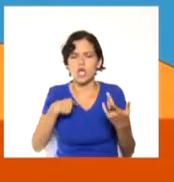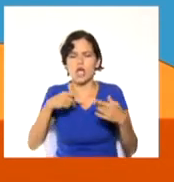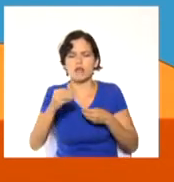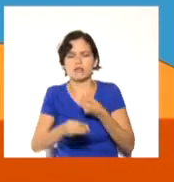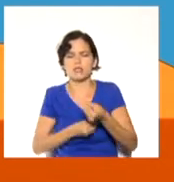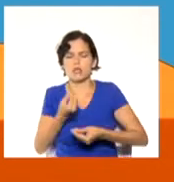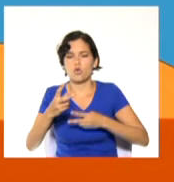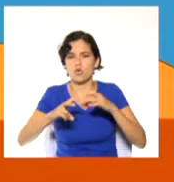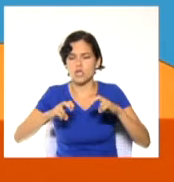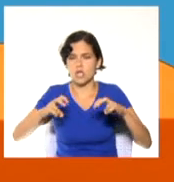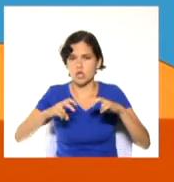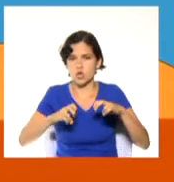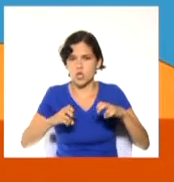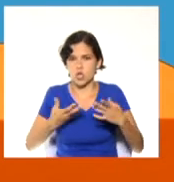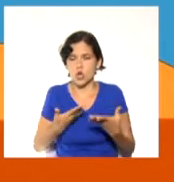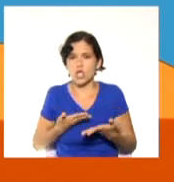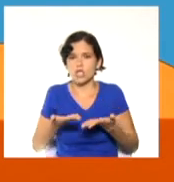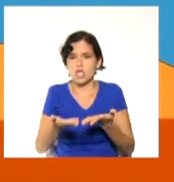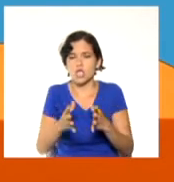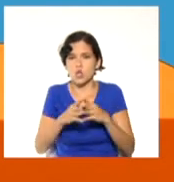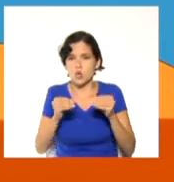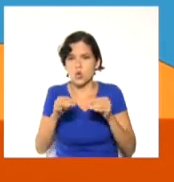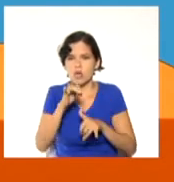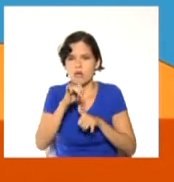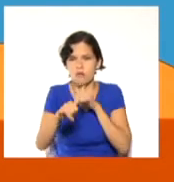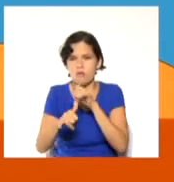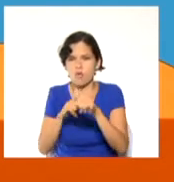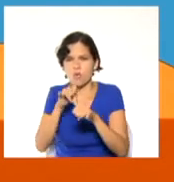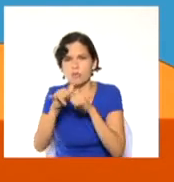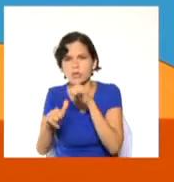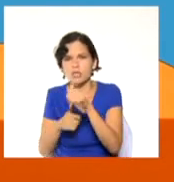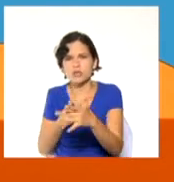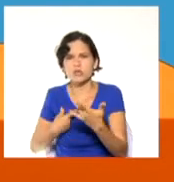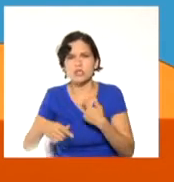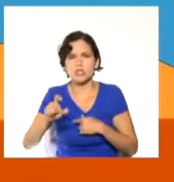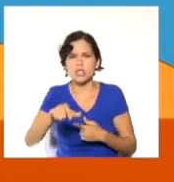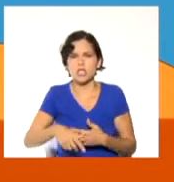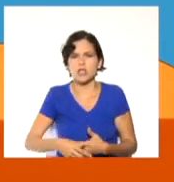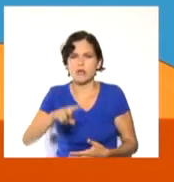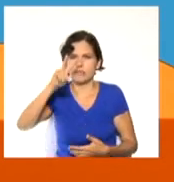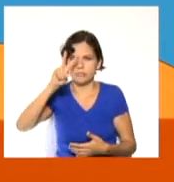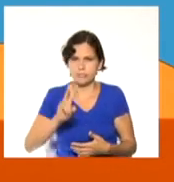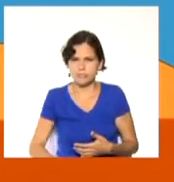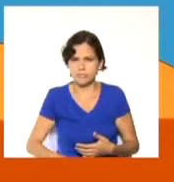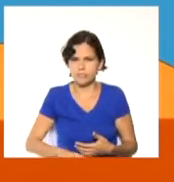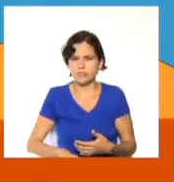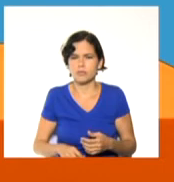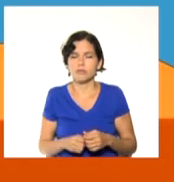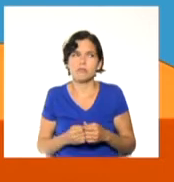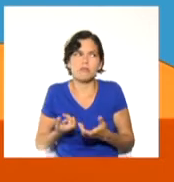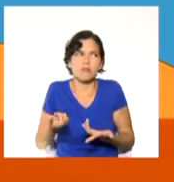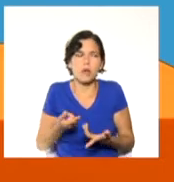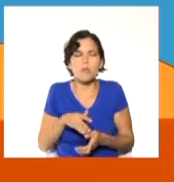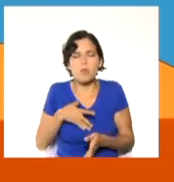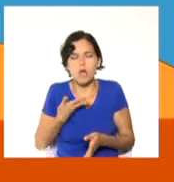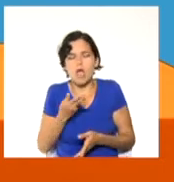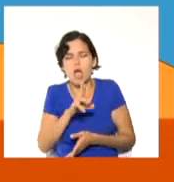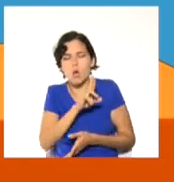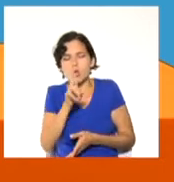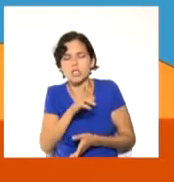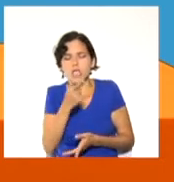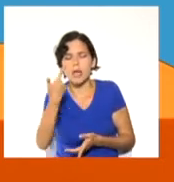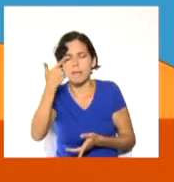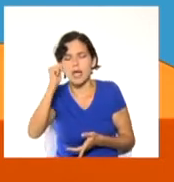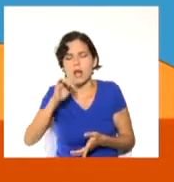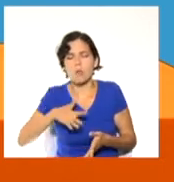diagnóstico que te suministre datos, ¿sí? Datos fidedignos, datos factibles para poder hacer